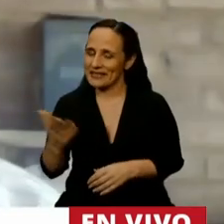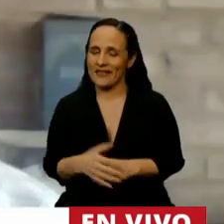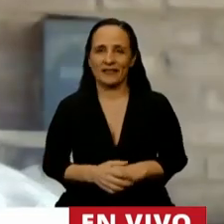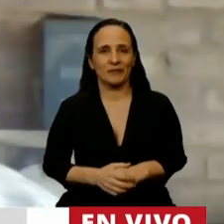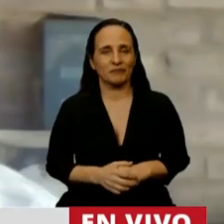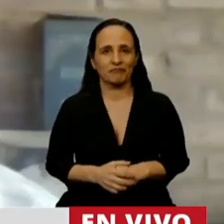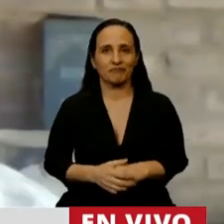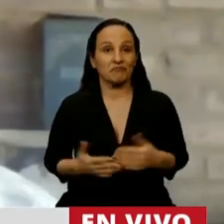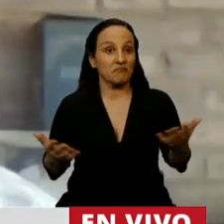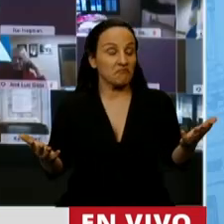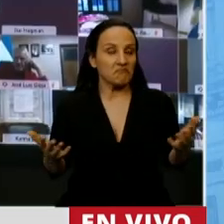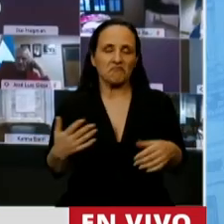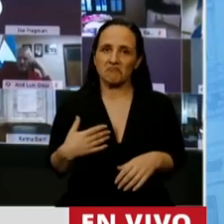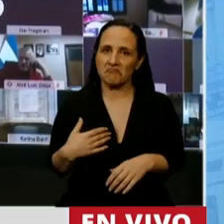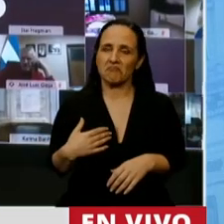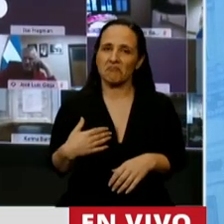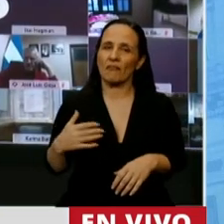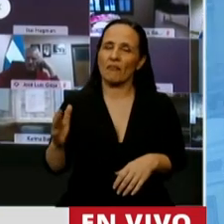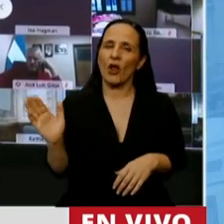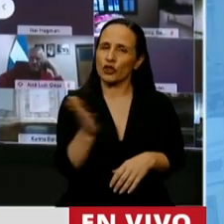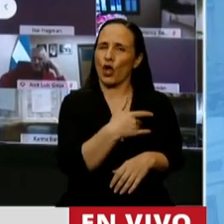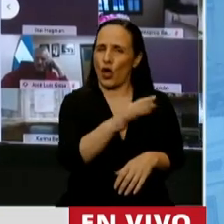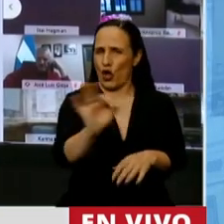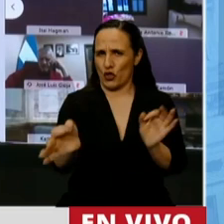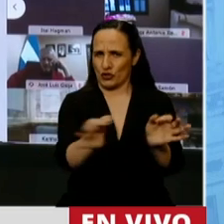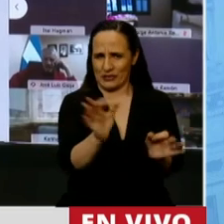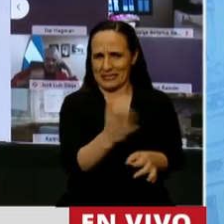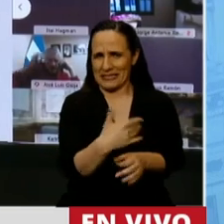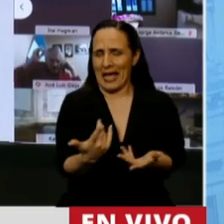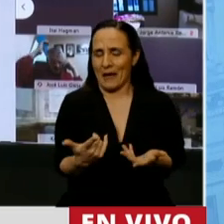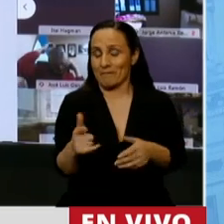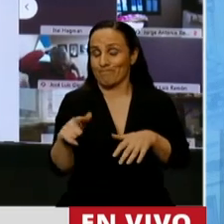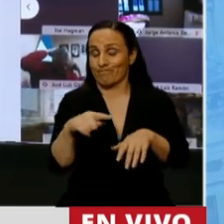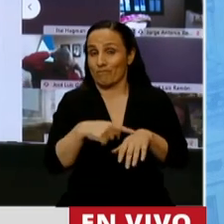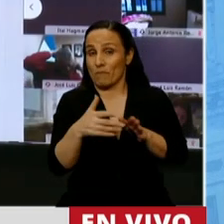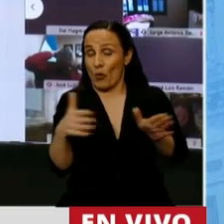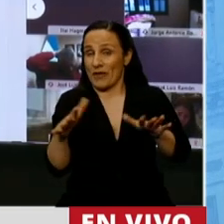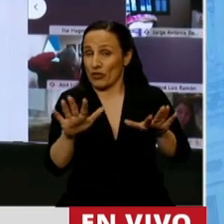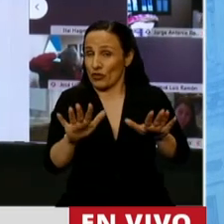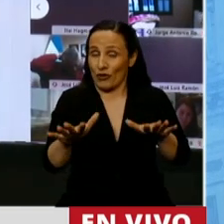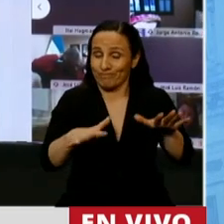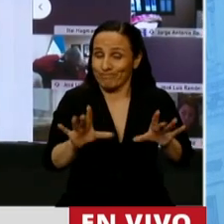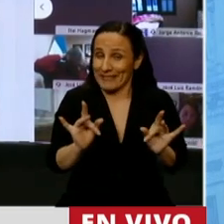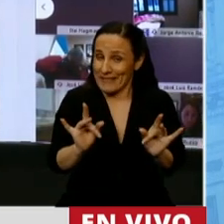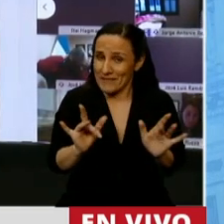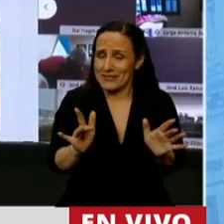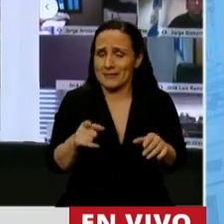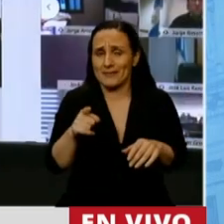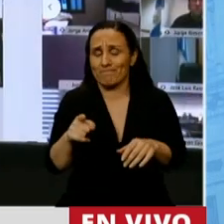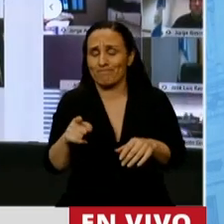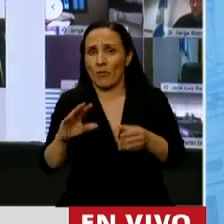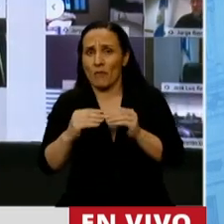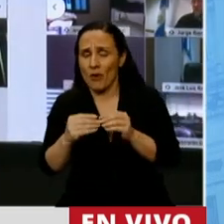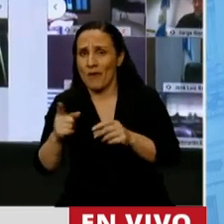Lógicamente, todos sabemos que transitamos un tiempo difícil. A la recesión heredada se le suma el impacto de la pandemia y